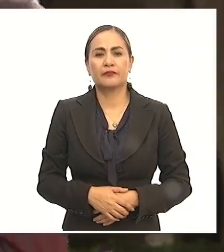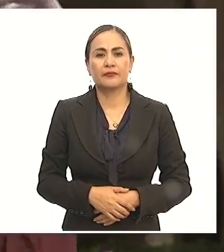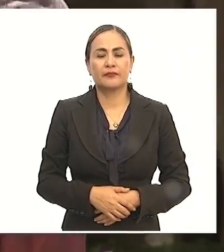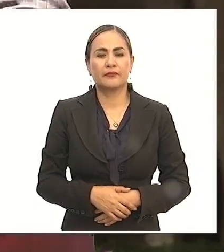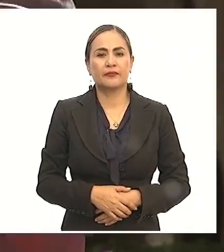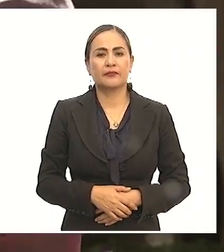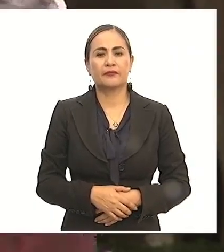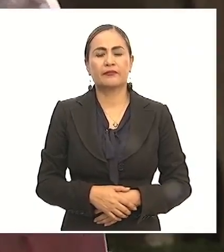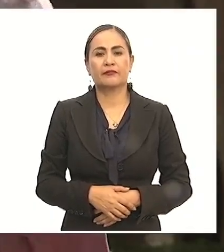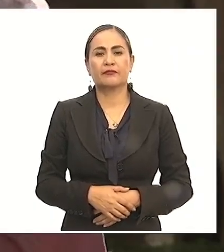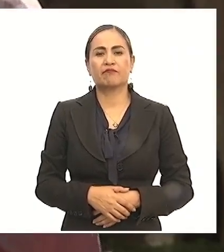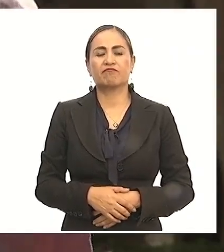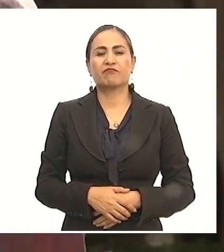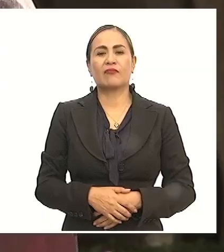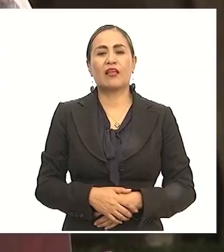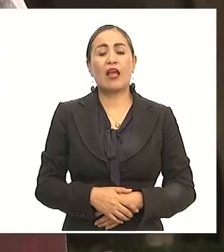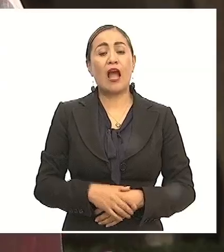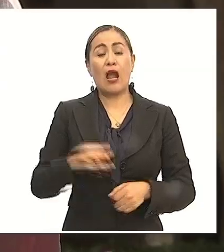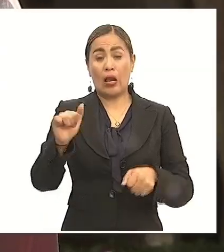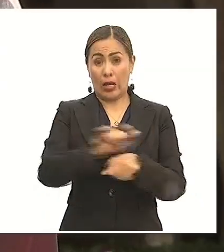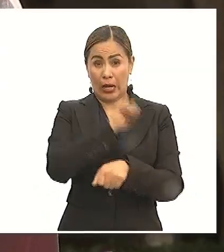de que todavía faltaba tiempo